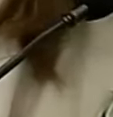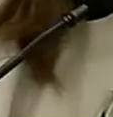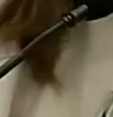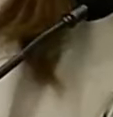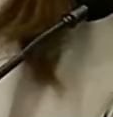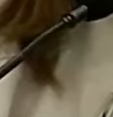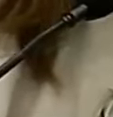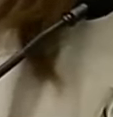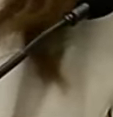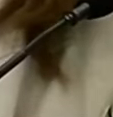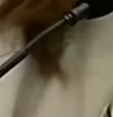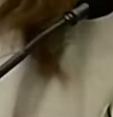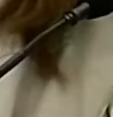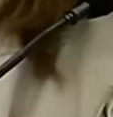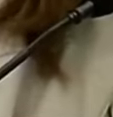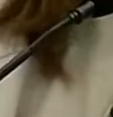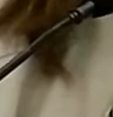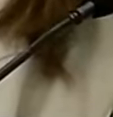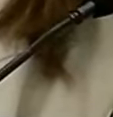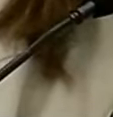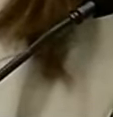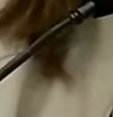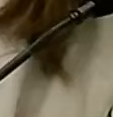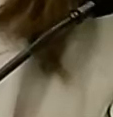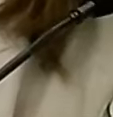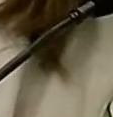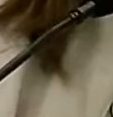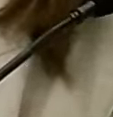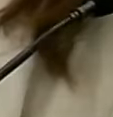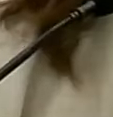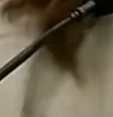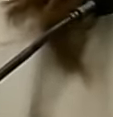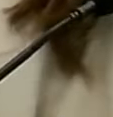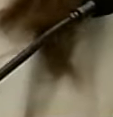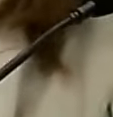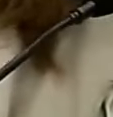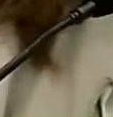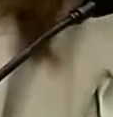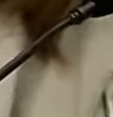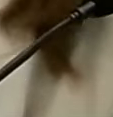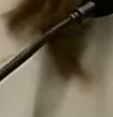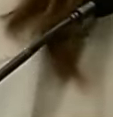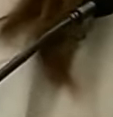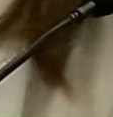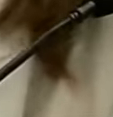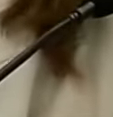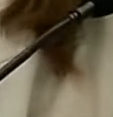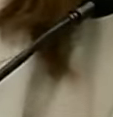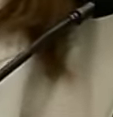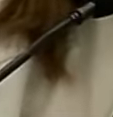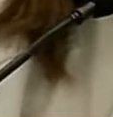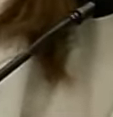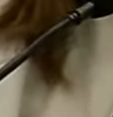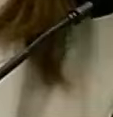Esto funciona semanalmente y todas las veces que se requiera. Un funcionario de nivel de subsecretaría